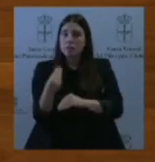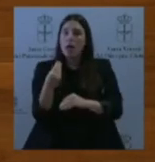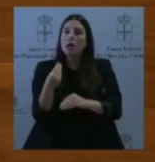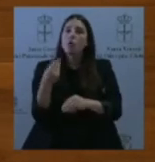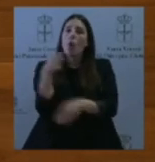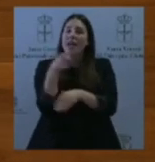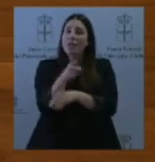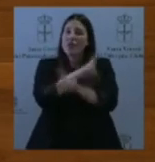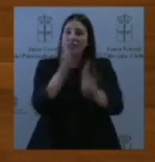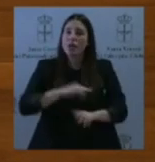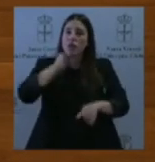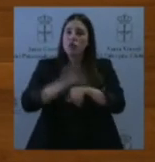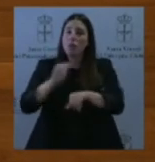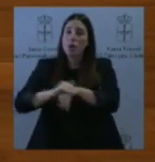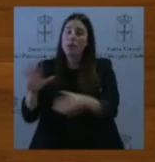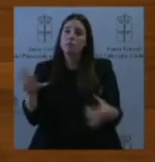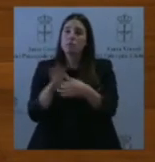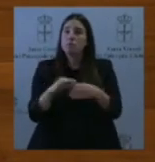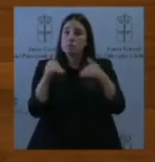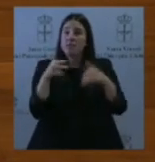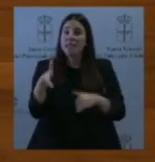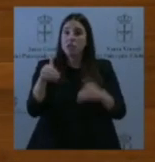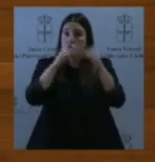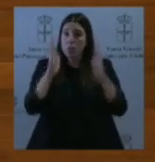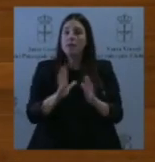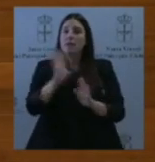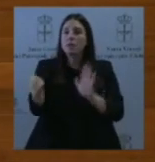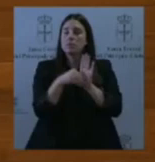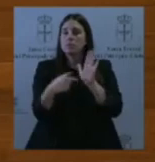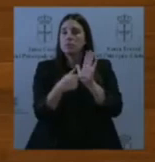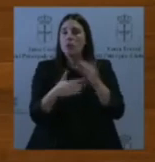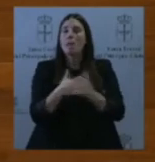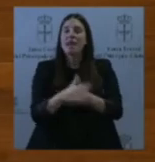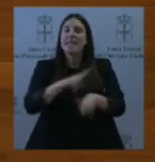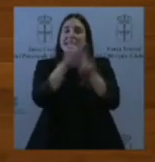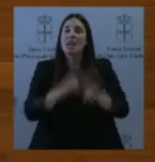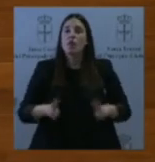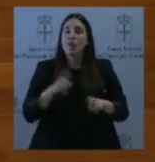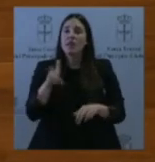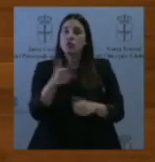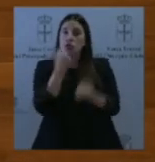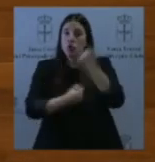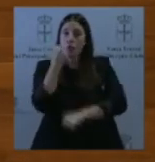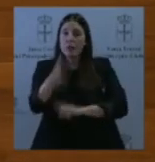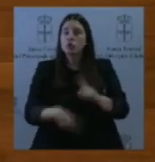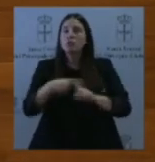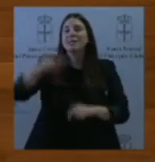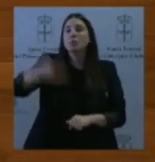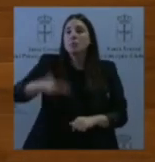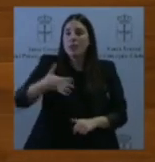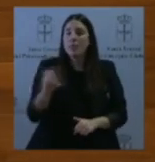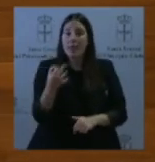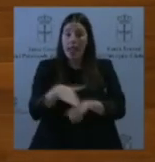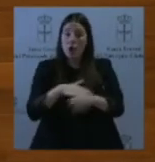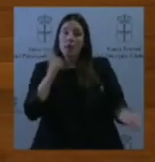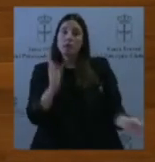vivienda, que están contenidas en el Pacto Internacional de Derechos Económicos, y lo que es importante, hay que legislar para regular el marco del alquiler de